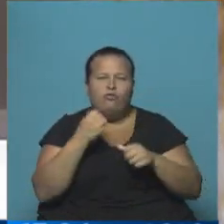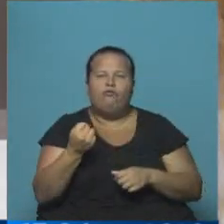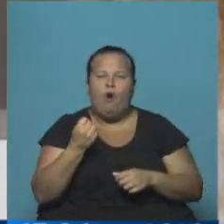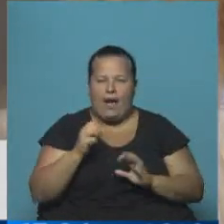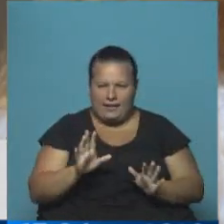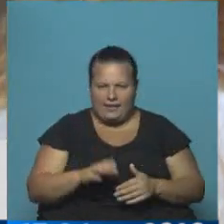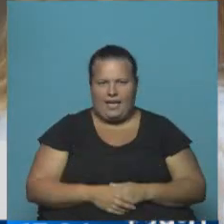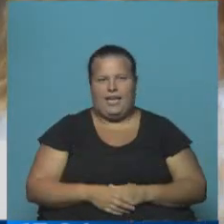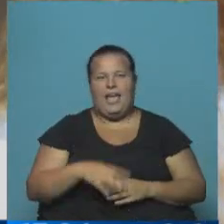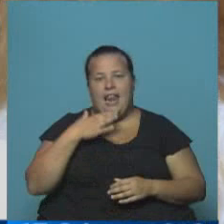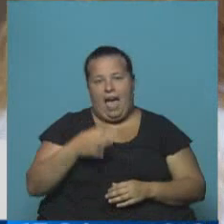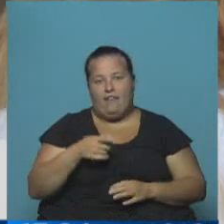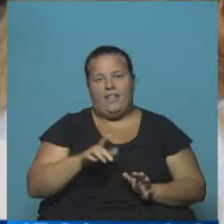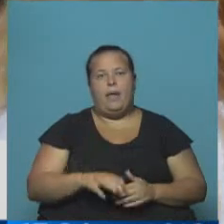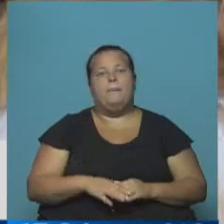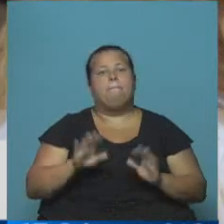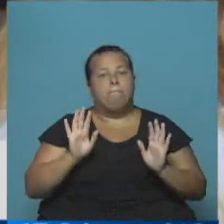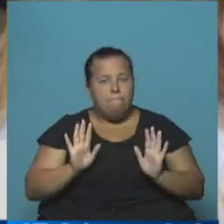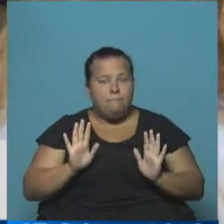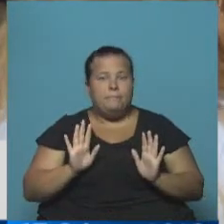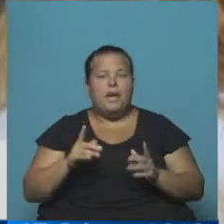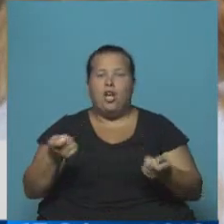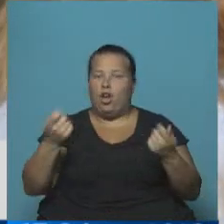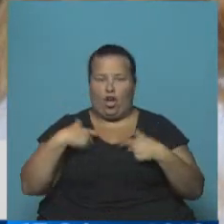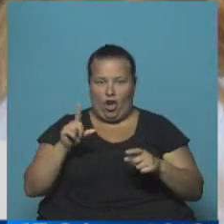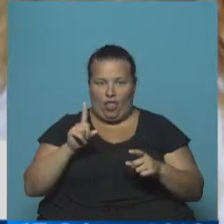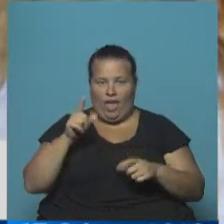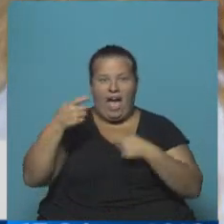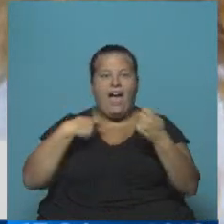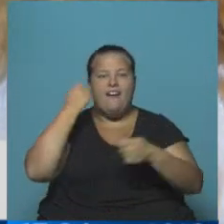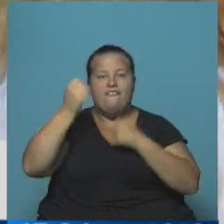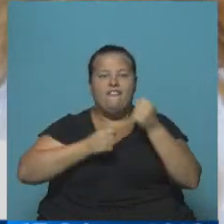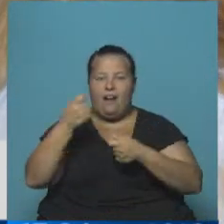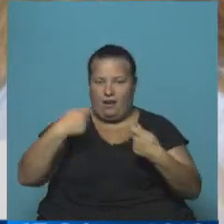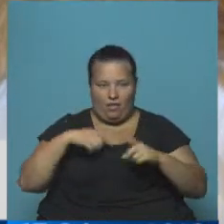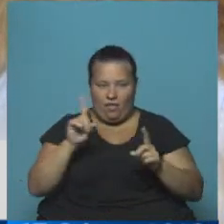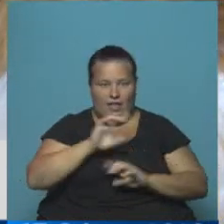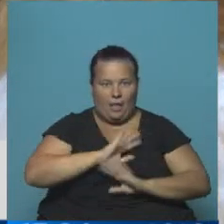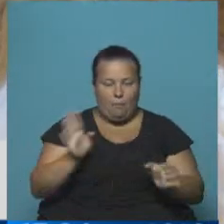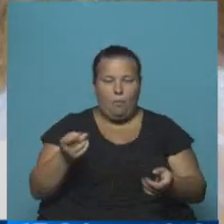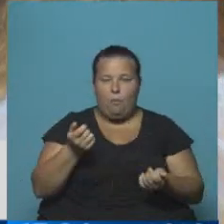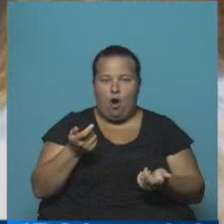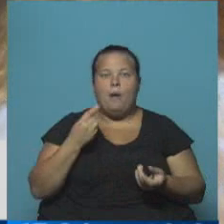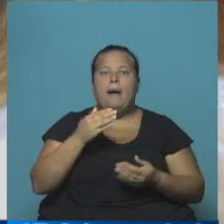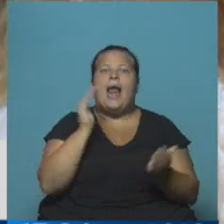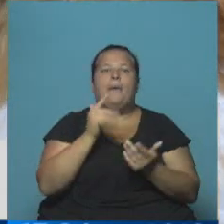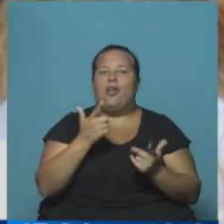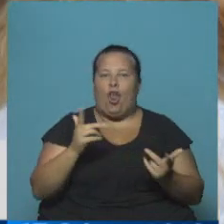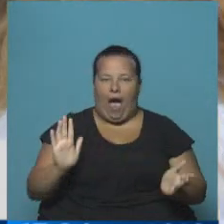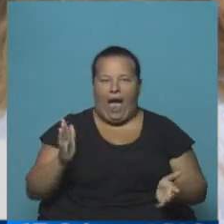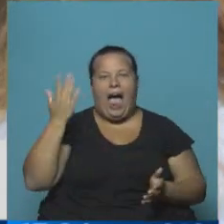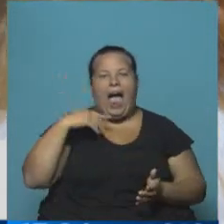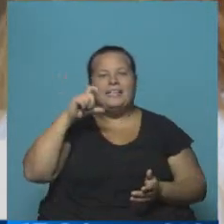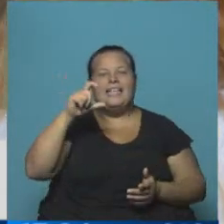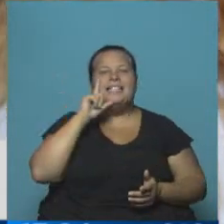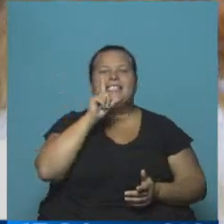intensa la realidad es esa pero no están entregando de las droguerías ni de Laboratorios tampoco lo que es para bebés que era